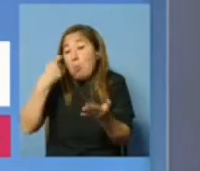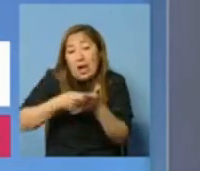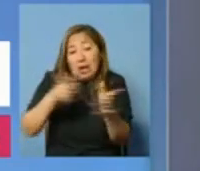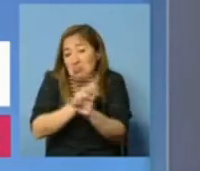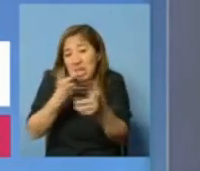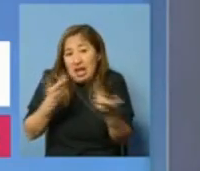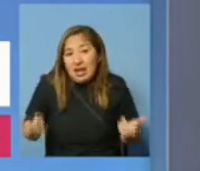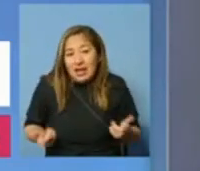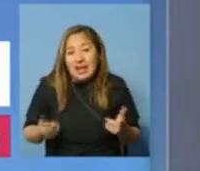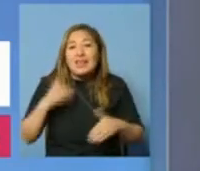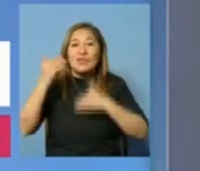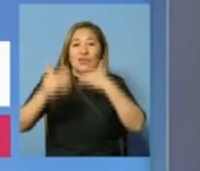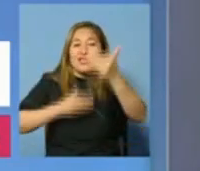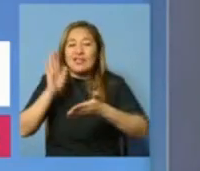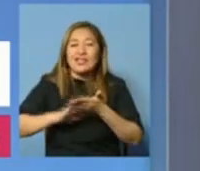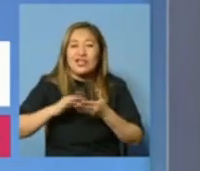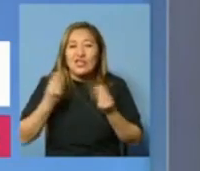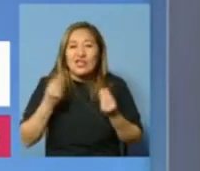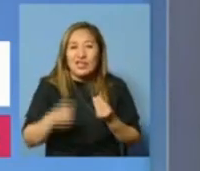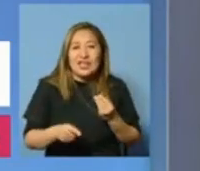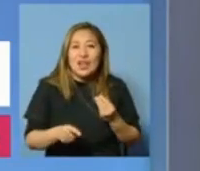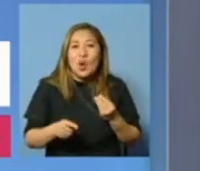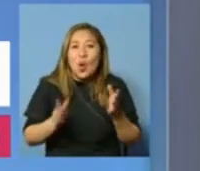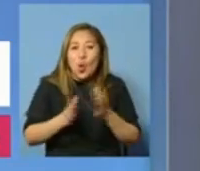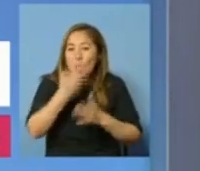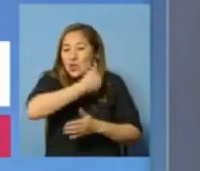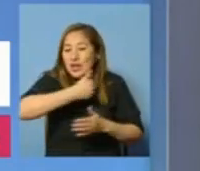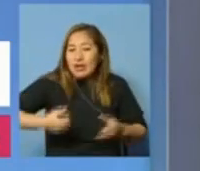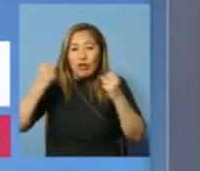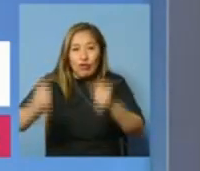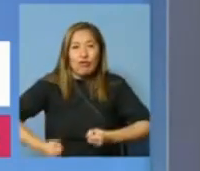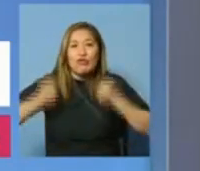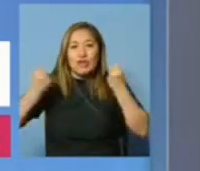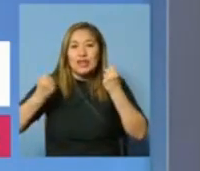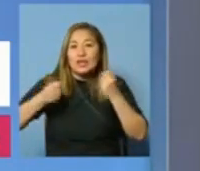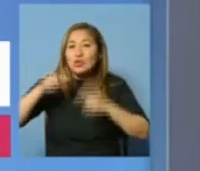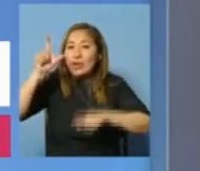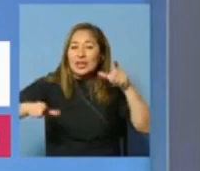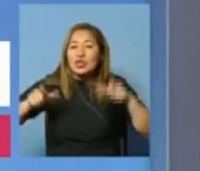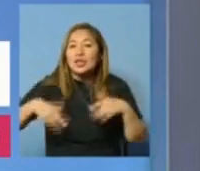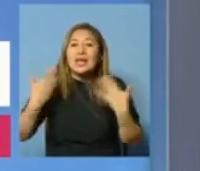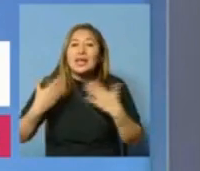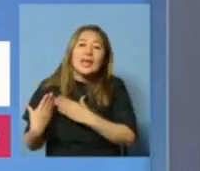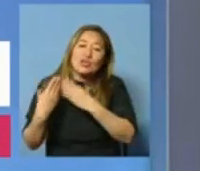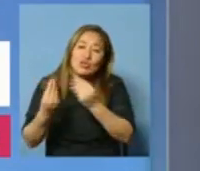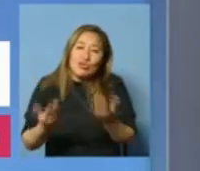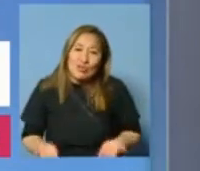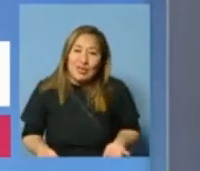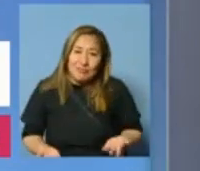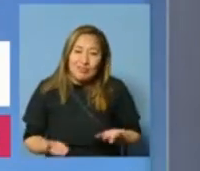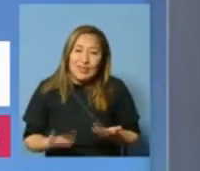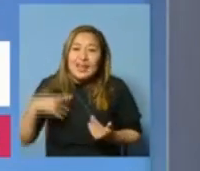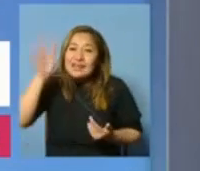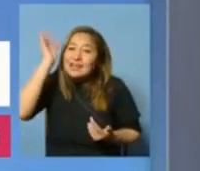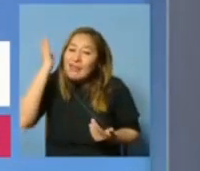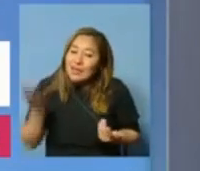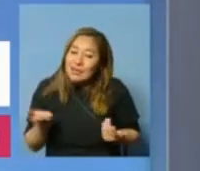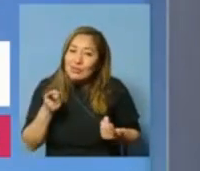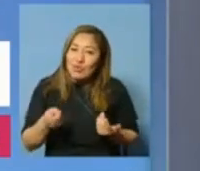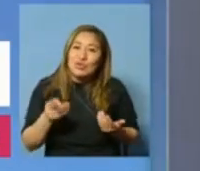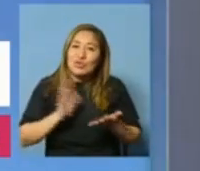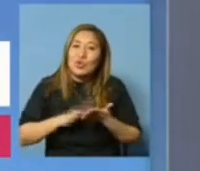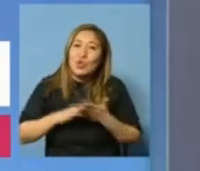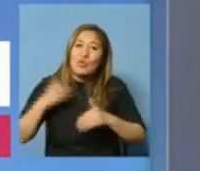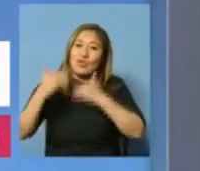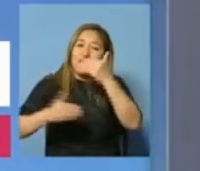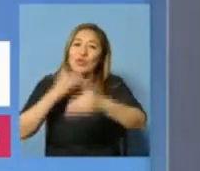tratando de avanzar en un Estado fuerte y en una ciudadanía que tenga la actitud solidaria. Somos conscientes de todo. En la medida